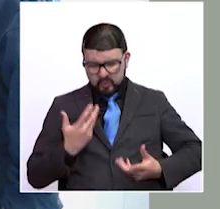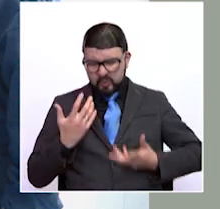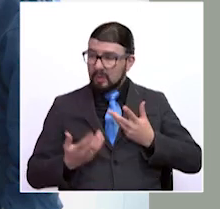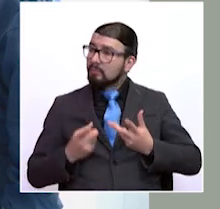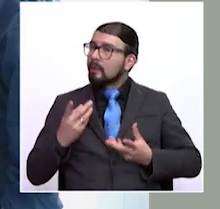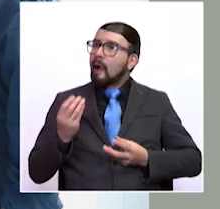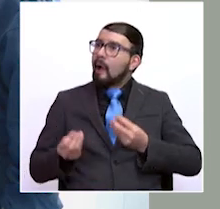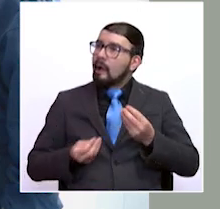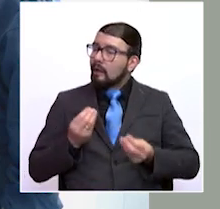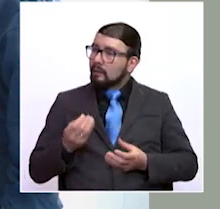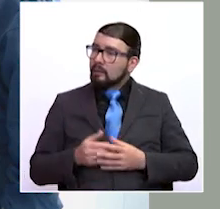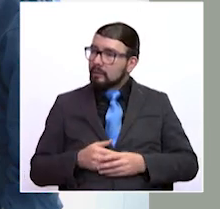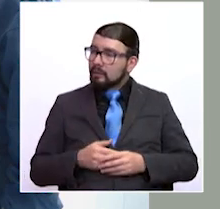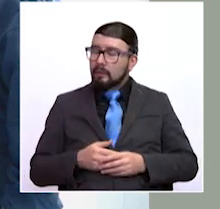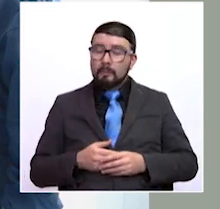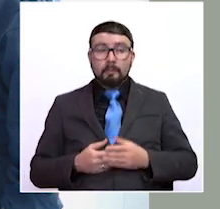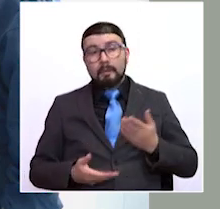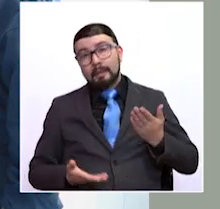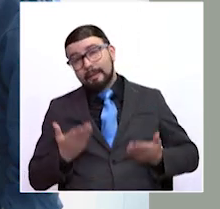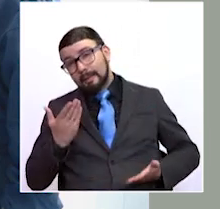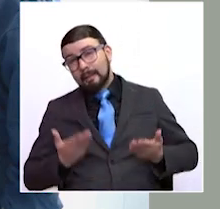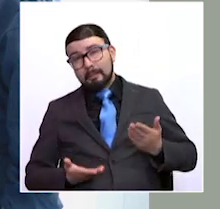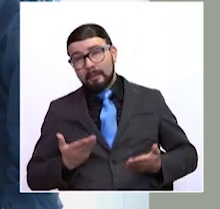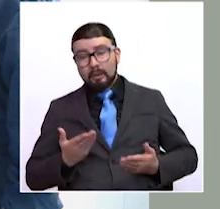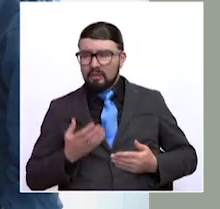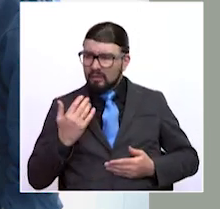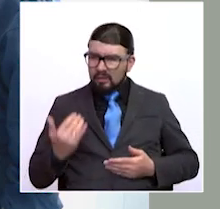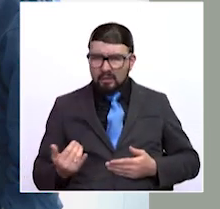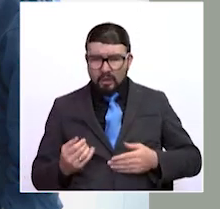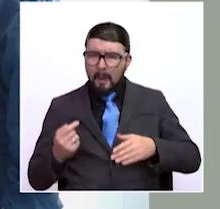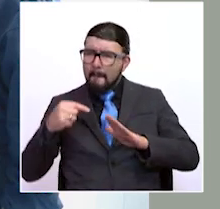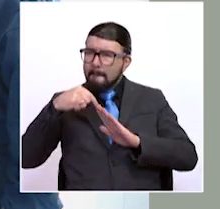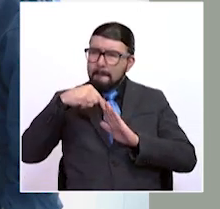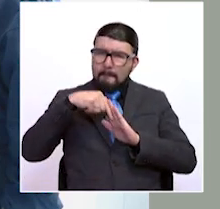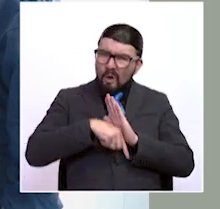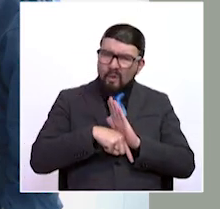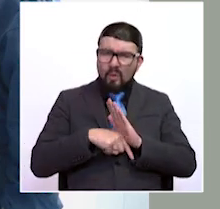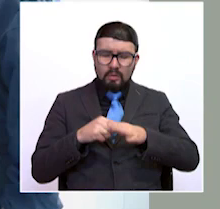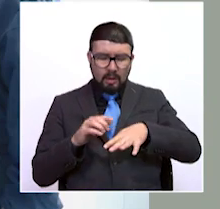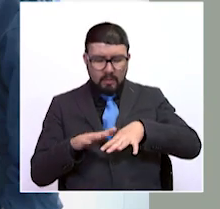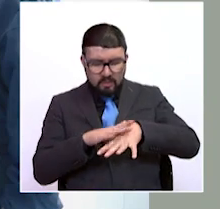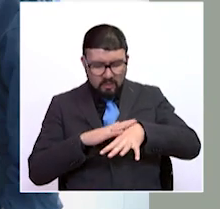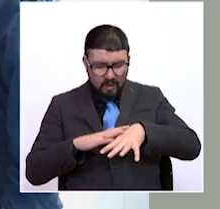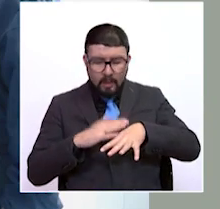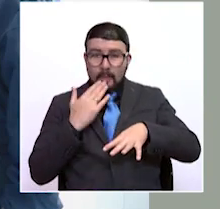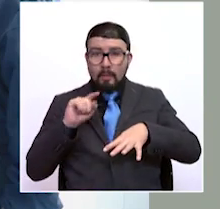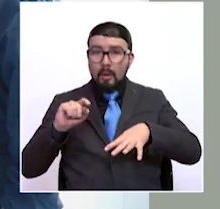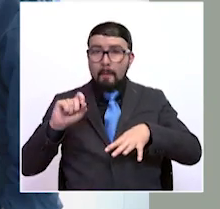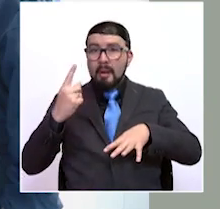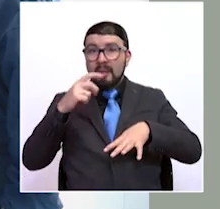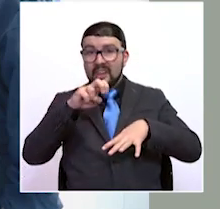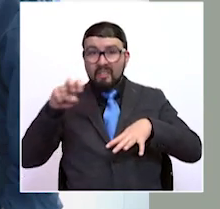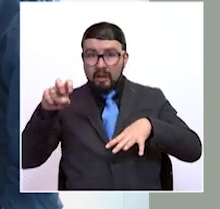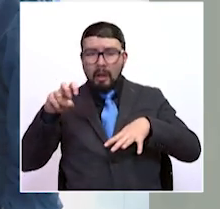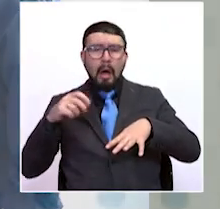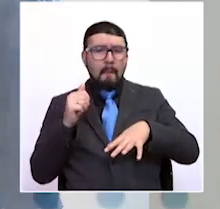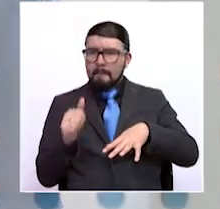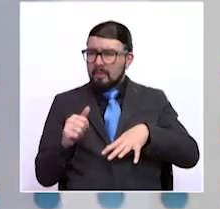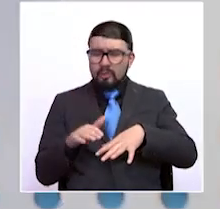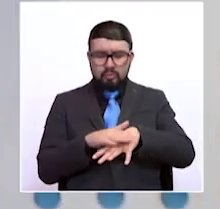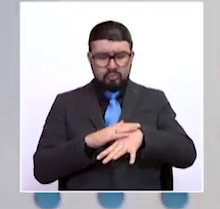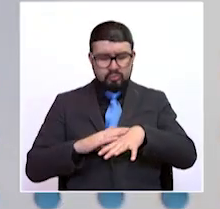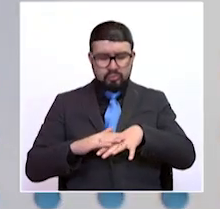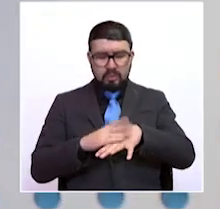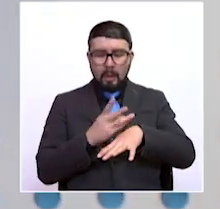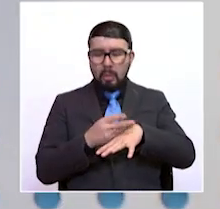grado de dependiendo del grado de profundidad de la quemadura, pues muchas veces cuando son de un grado superficial pueden epitelizar sola. Cuando ya